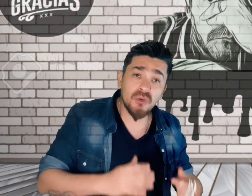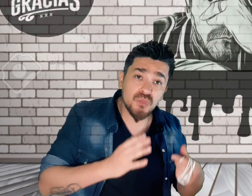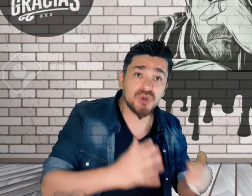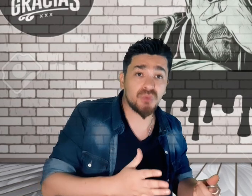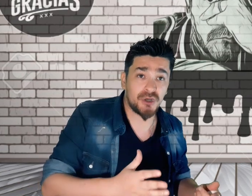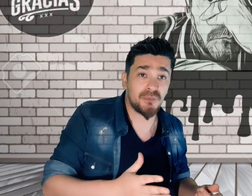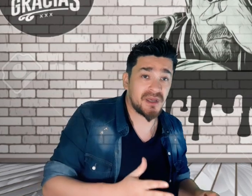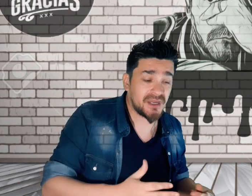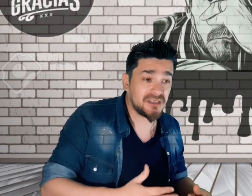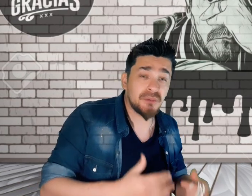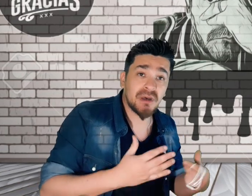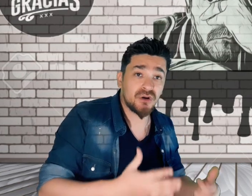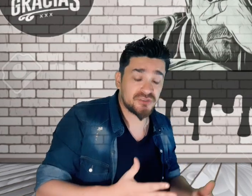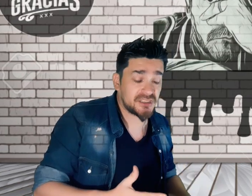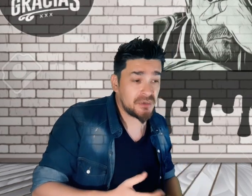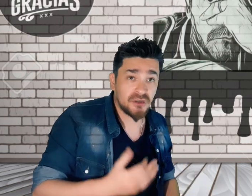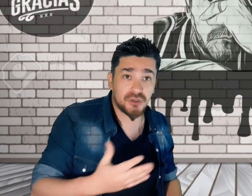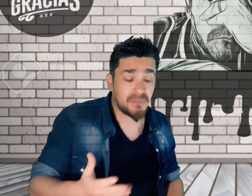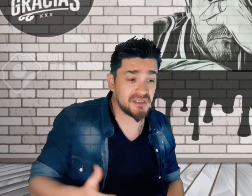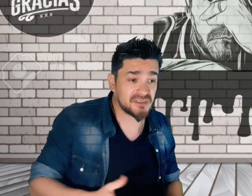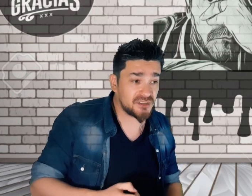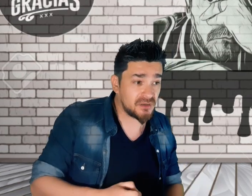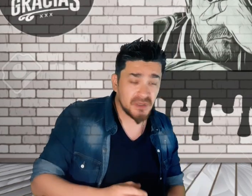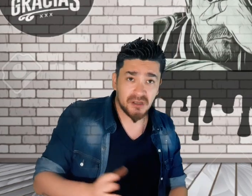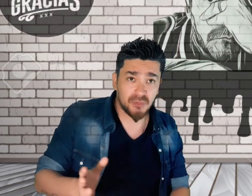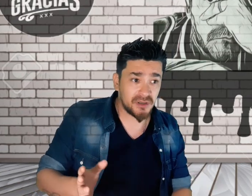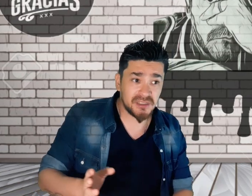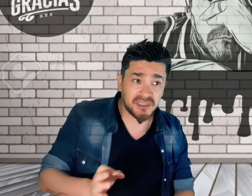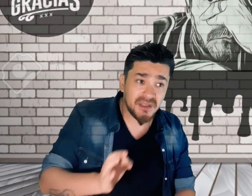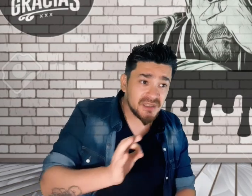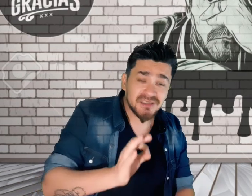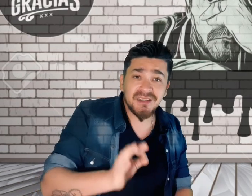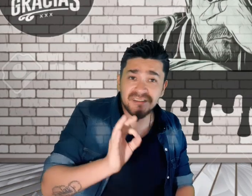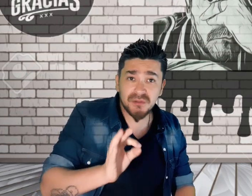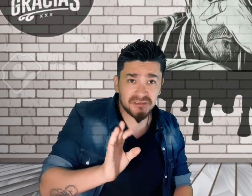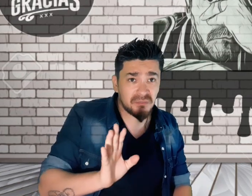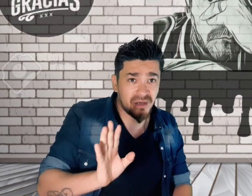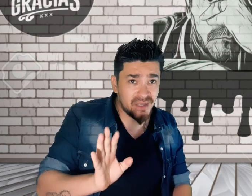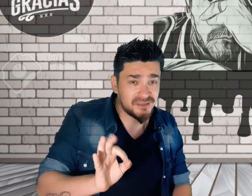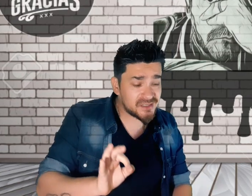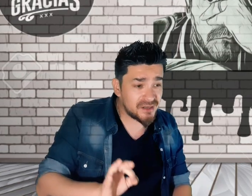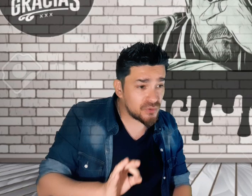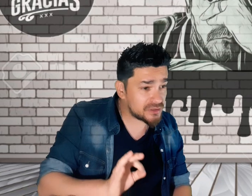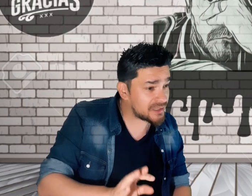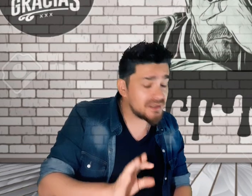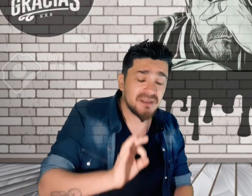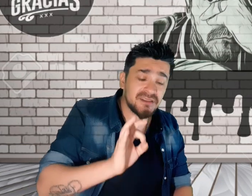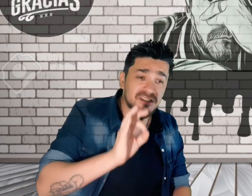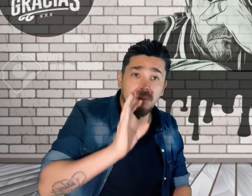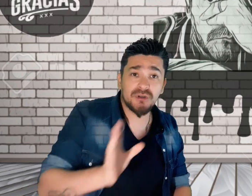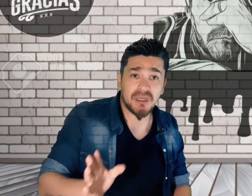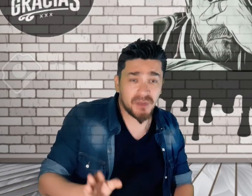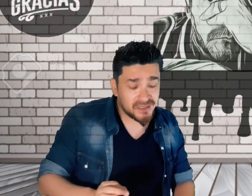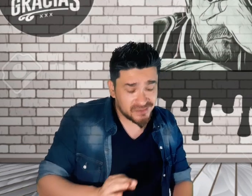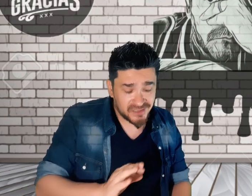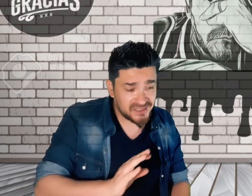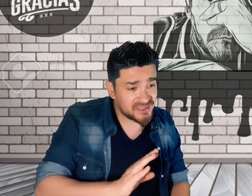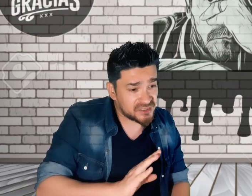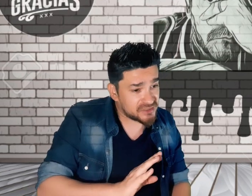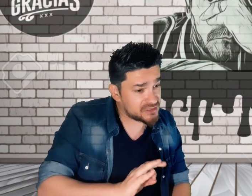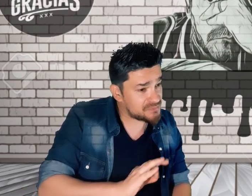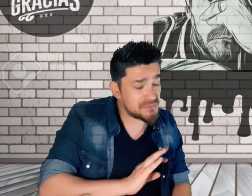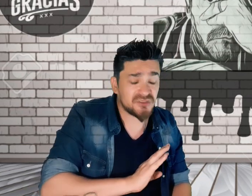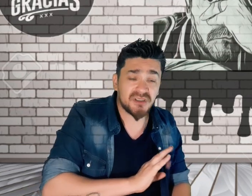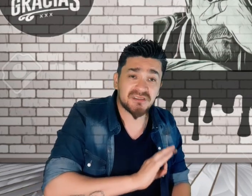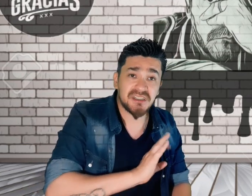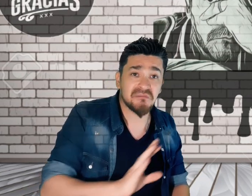creo que va a ser algo muy bueno para que la gente pueda conocer también de otros países, ¿no? Como les dije, 15 veces más grande que el bosque de Chapultepec, que quiere